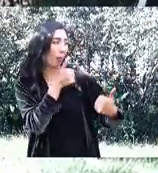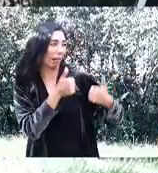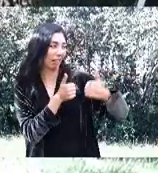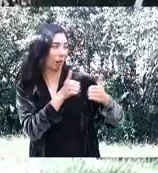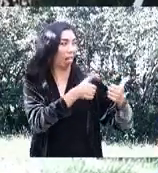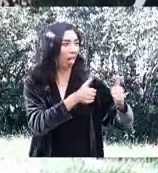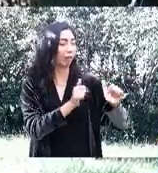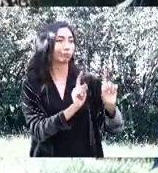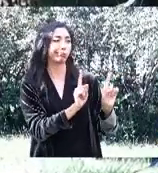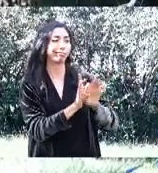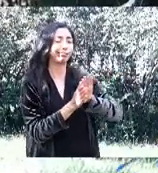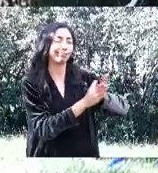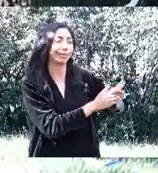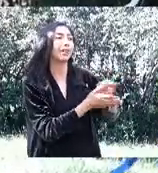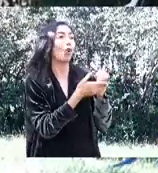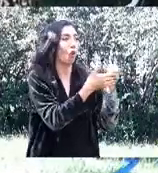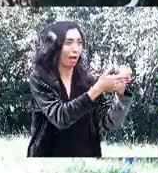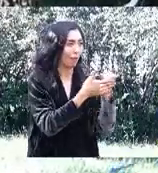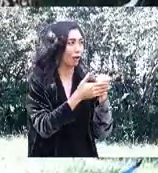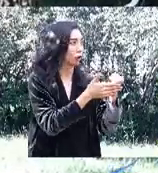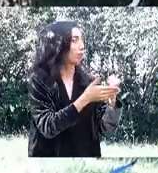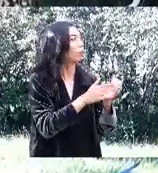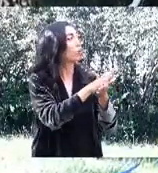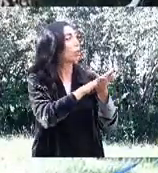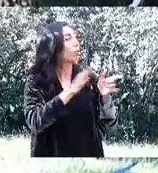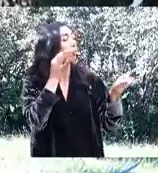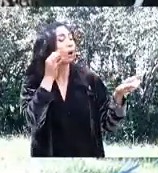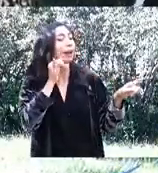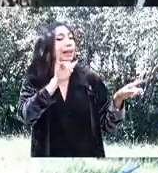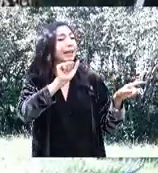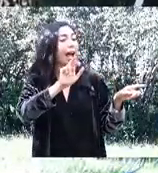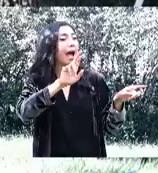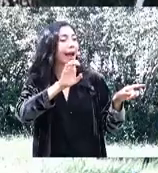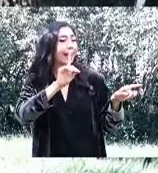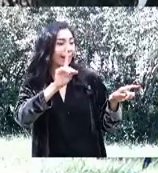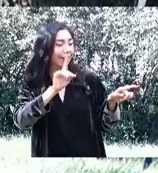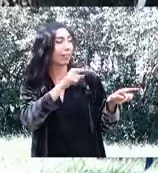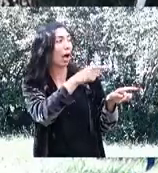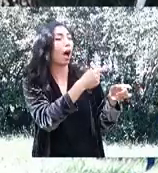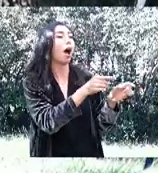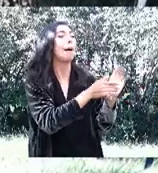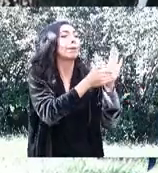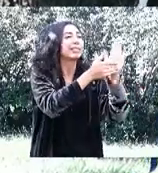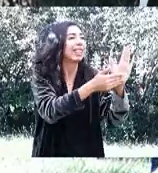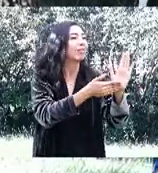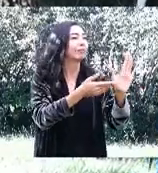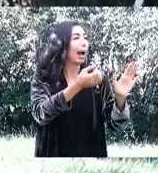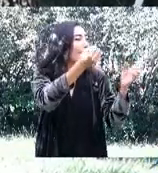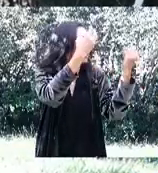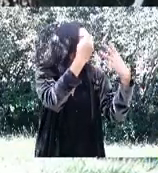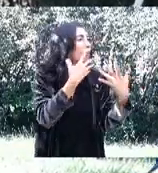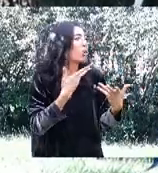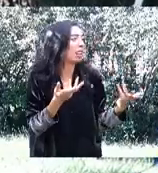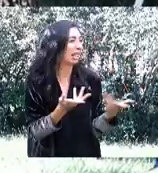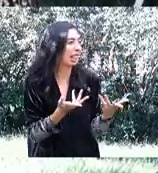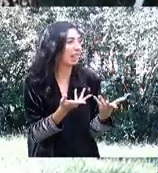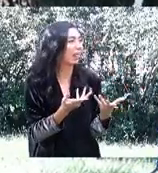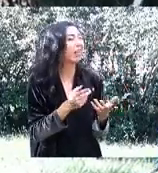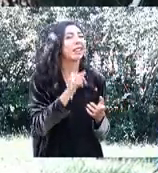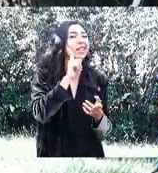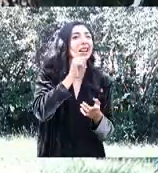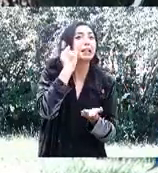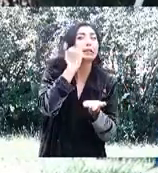lado Ahí van a ver por ejemplo Yaret va a presentar lo que hemos aprendido de museo taller últimamente con con quien estamos haciendo buenos